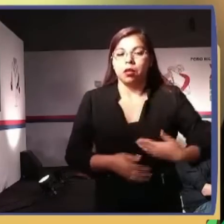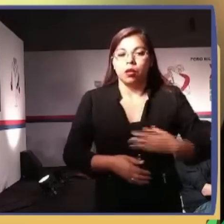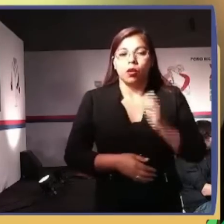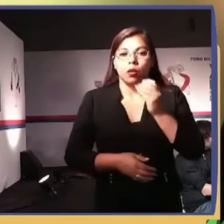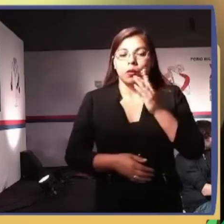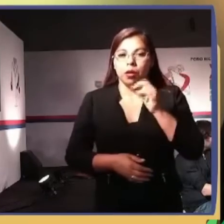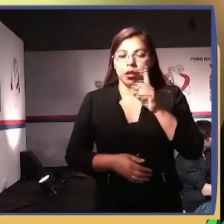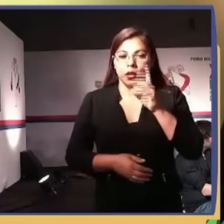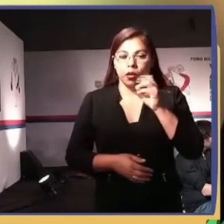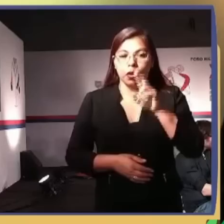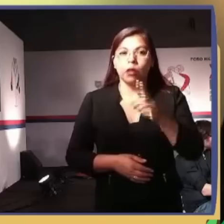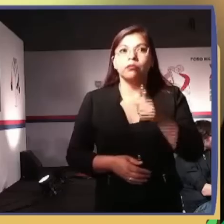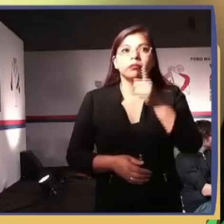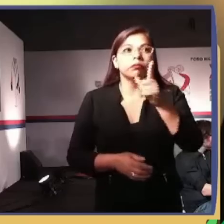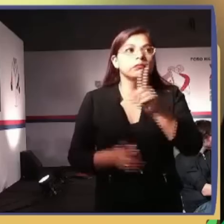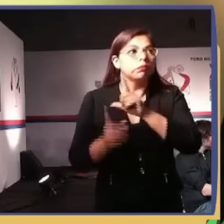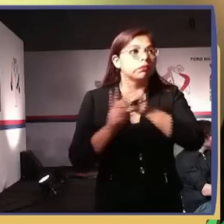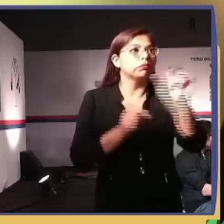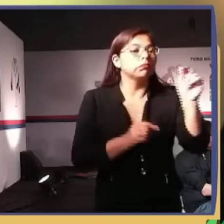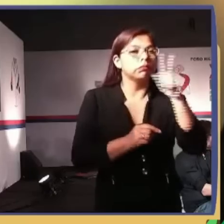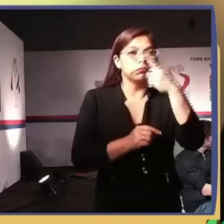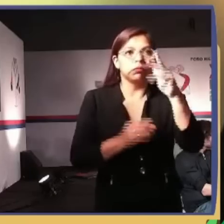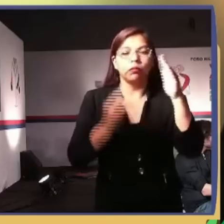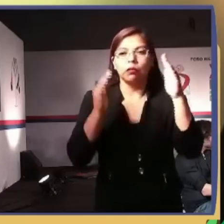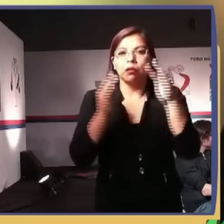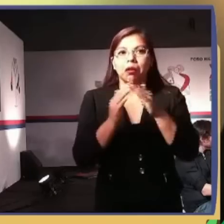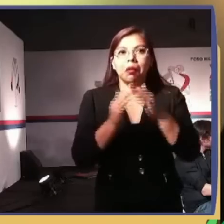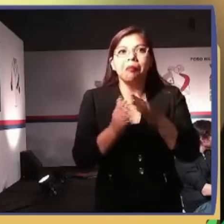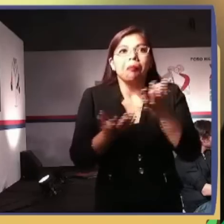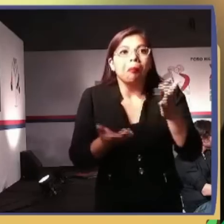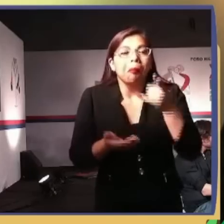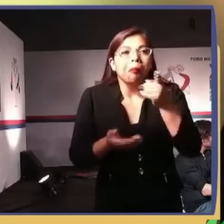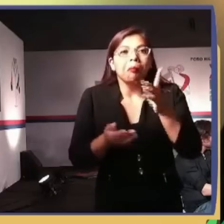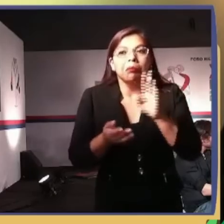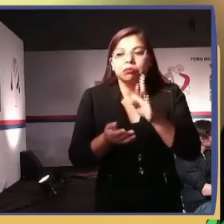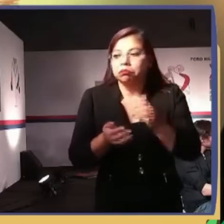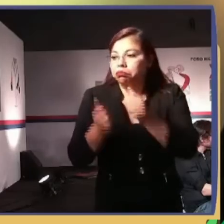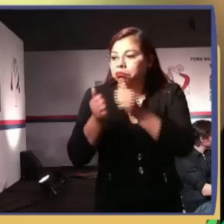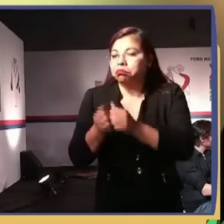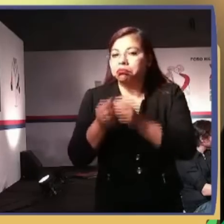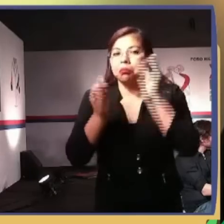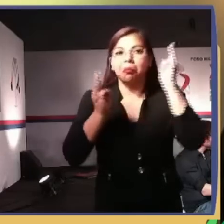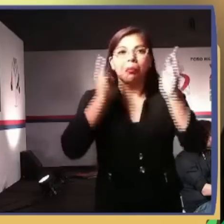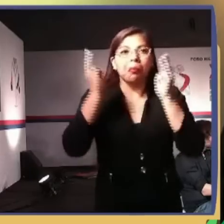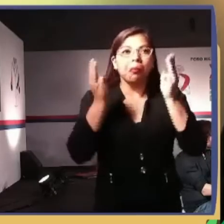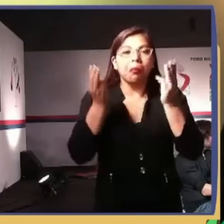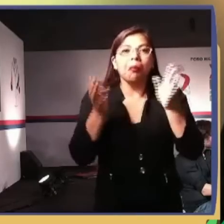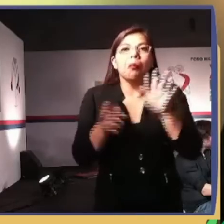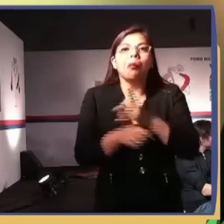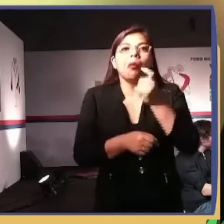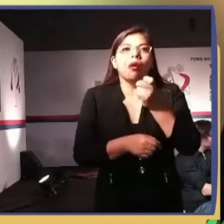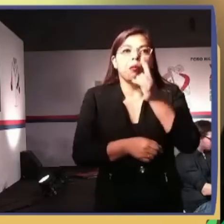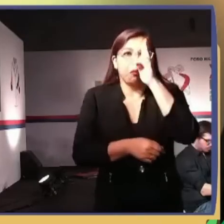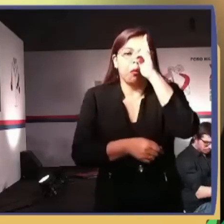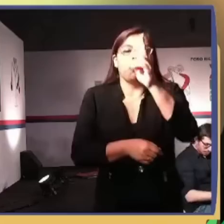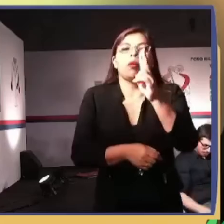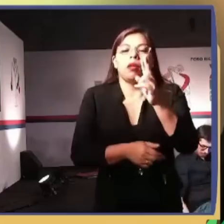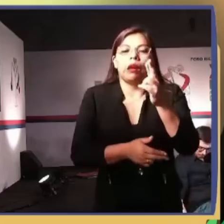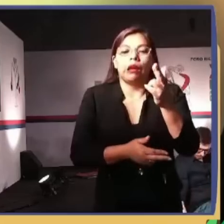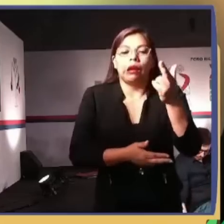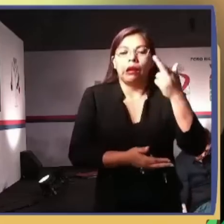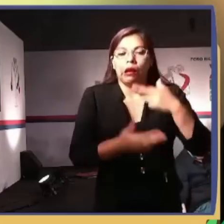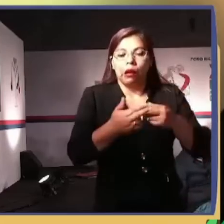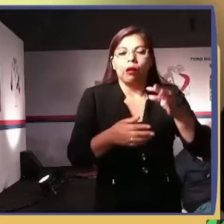su casa y se convierta casi en una pieza de museo porque en México está prohibida la reelección. Porque este es un